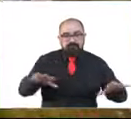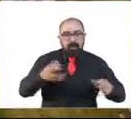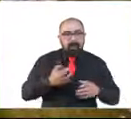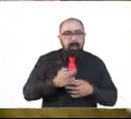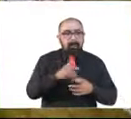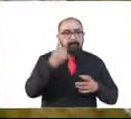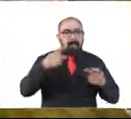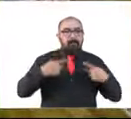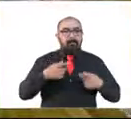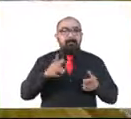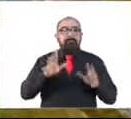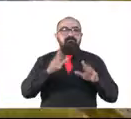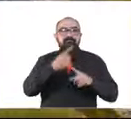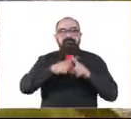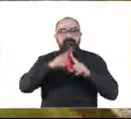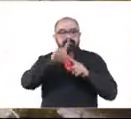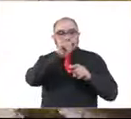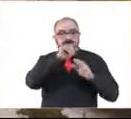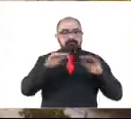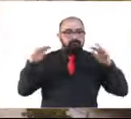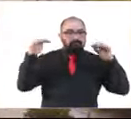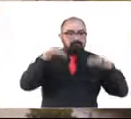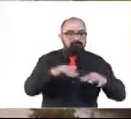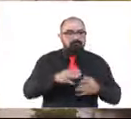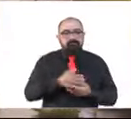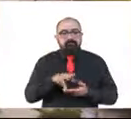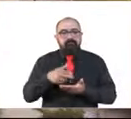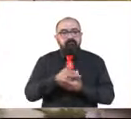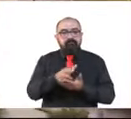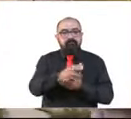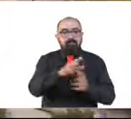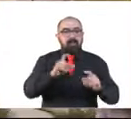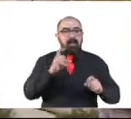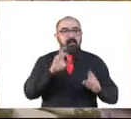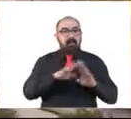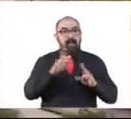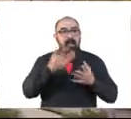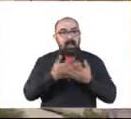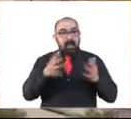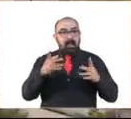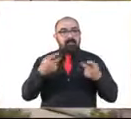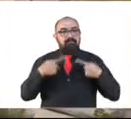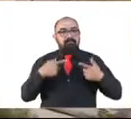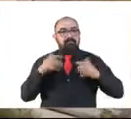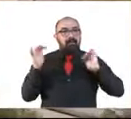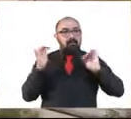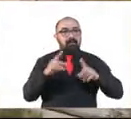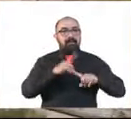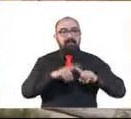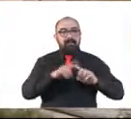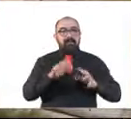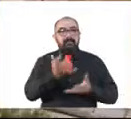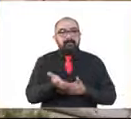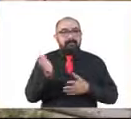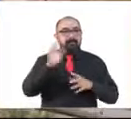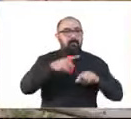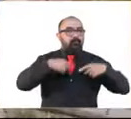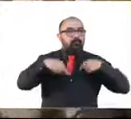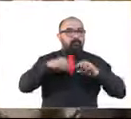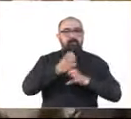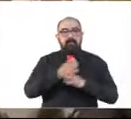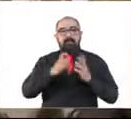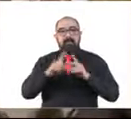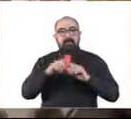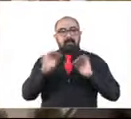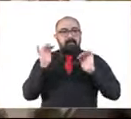Cantera, que también era una zona abandonada en Coyoacán y que hoy es un parque público. Y eso yo lo aprendí cuando el tema de